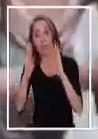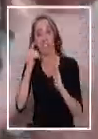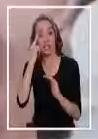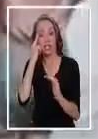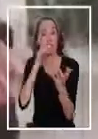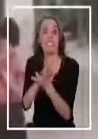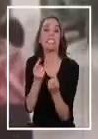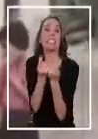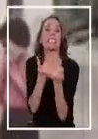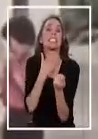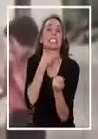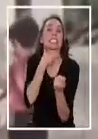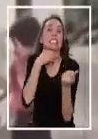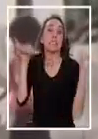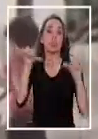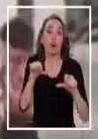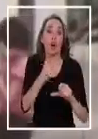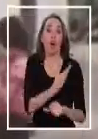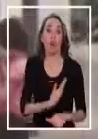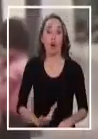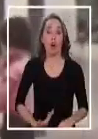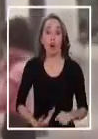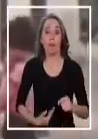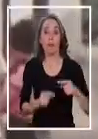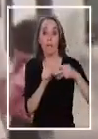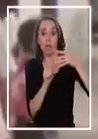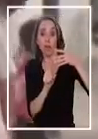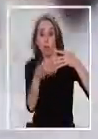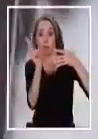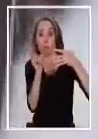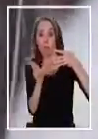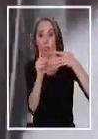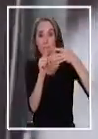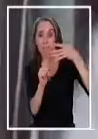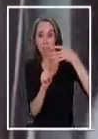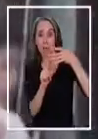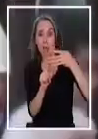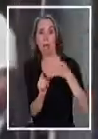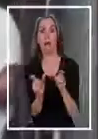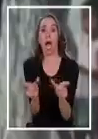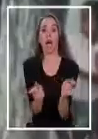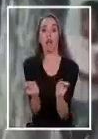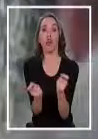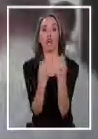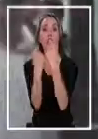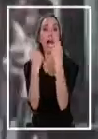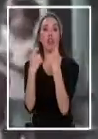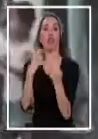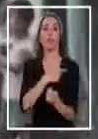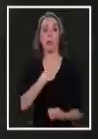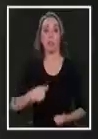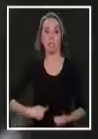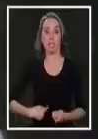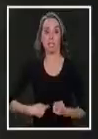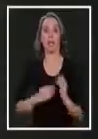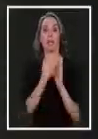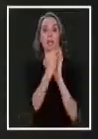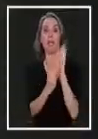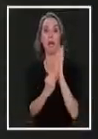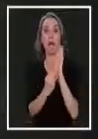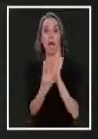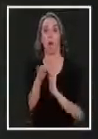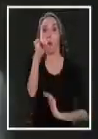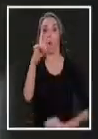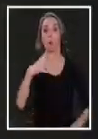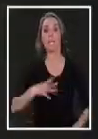tan profunda que el gobierno implementó una serie de medidas para controlar su economía, entre ellas la política del